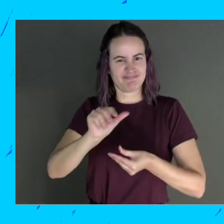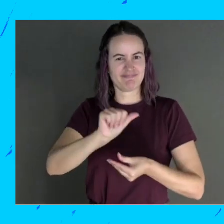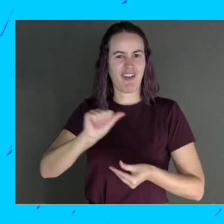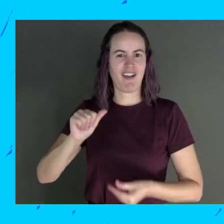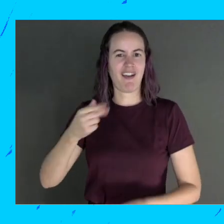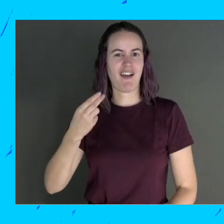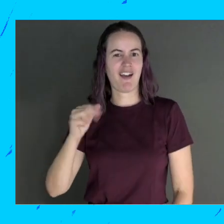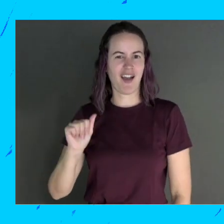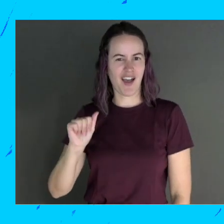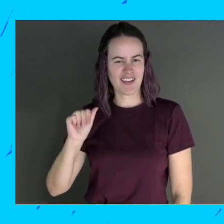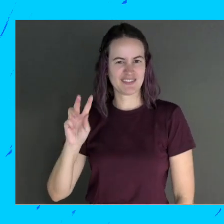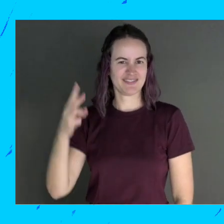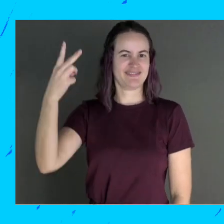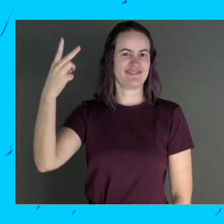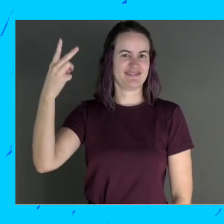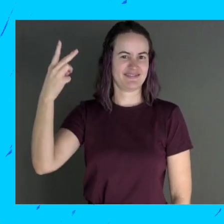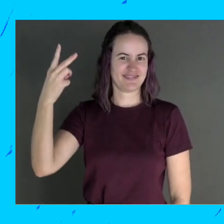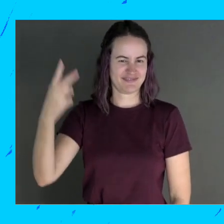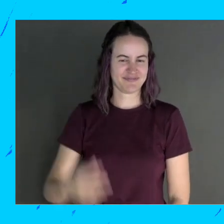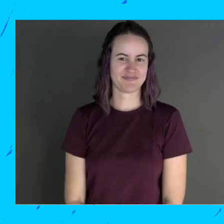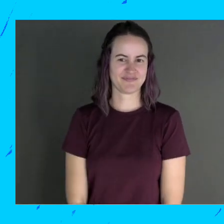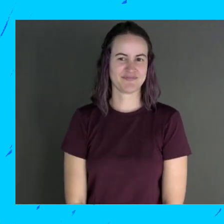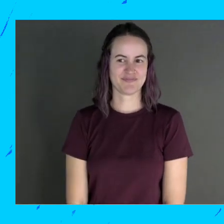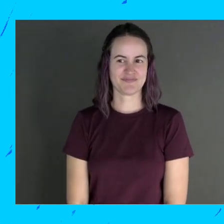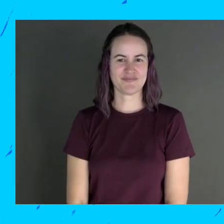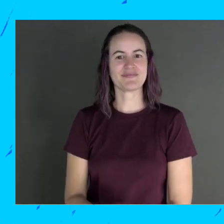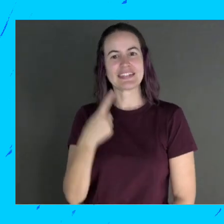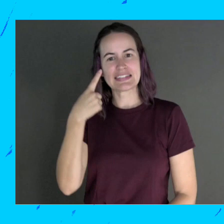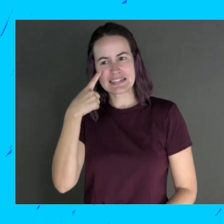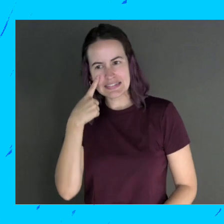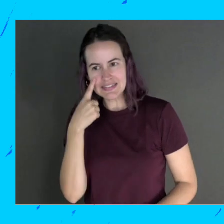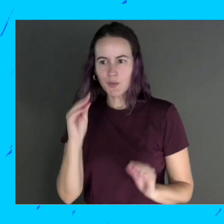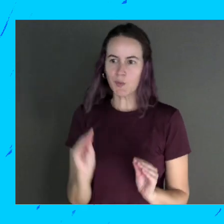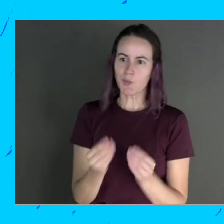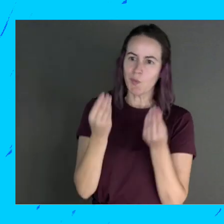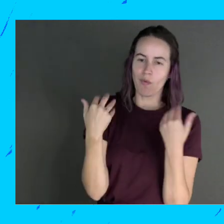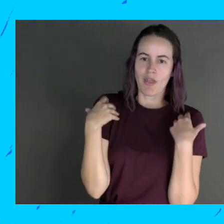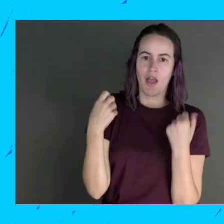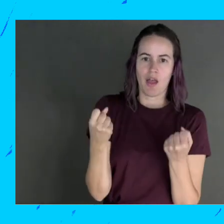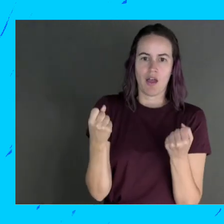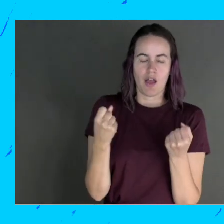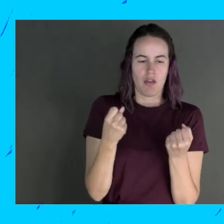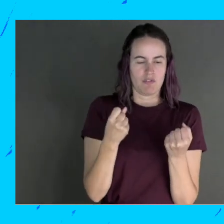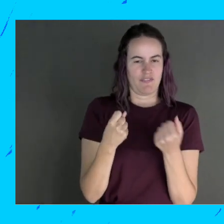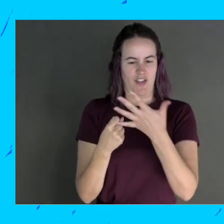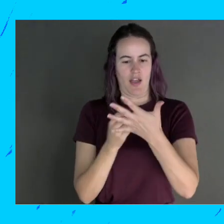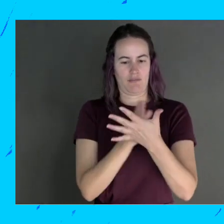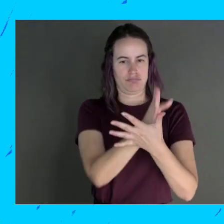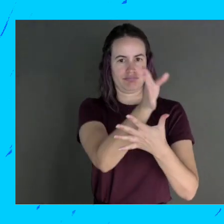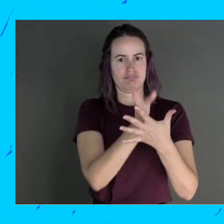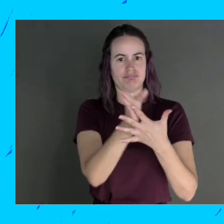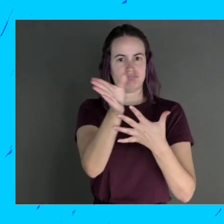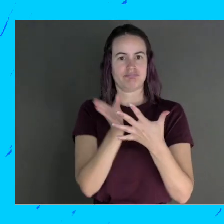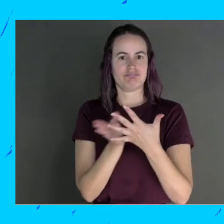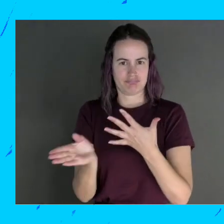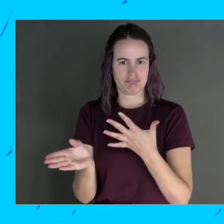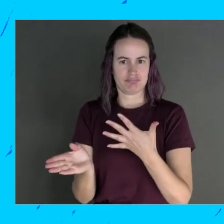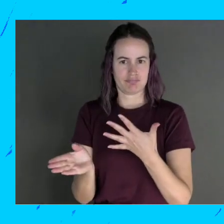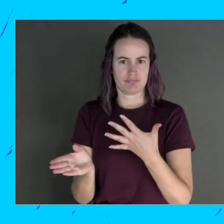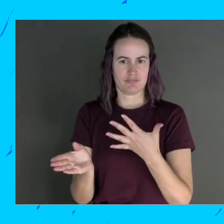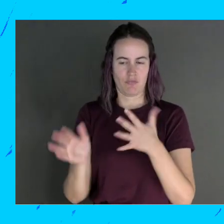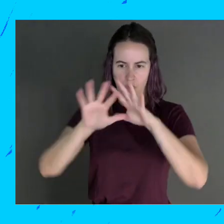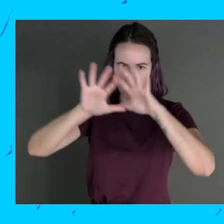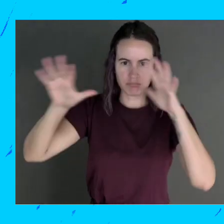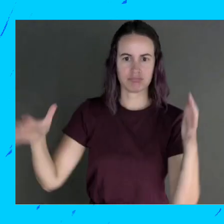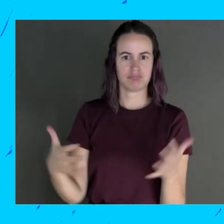compromiso de UNICEF con la salud y bienestar de los jóvenes están integrados en 5 áreas principales de nuestro plan estratégico, como parte